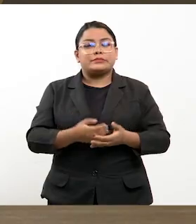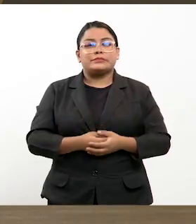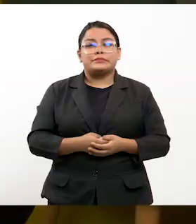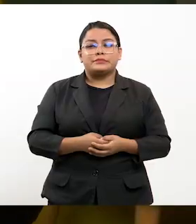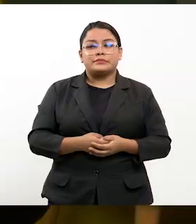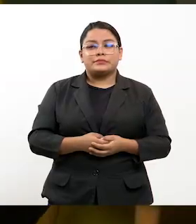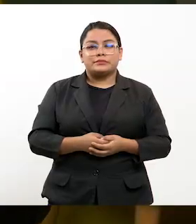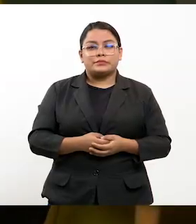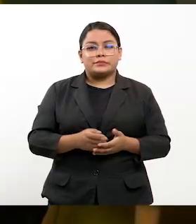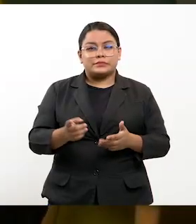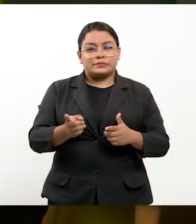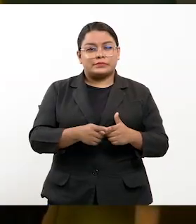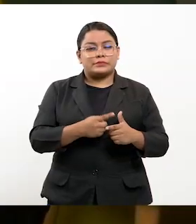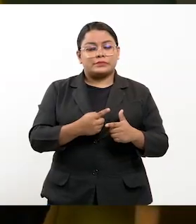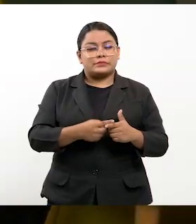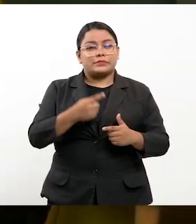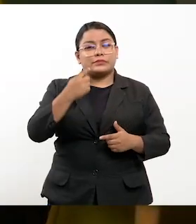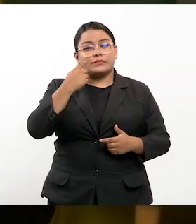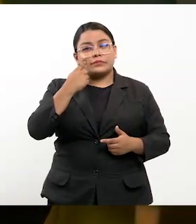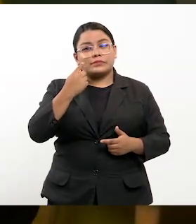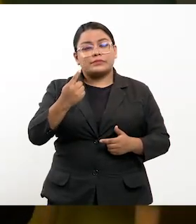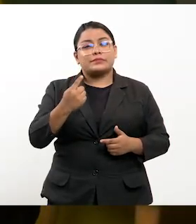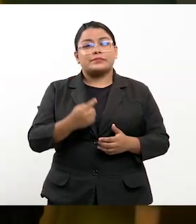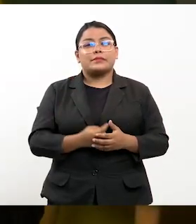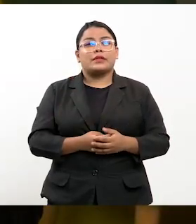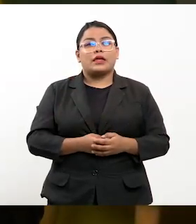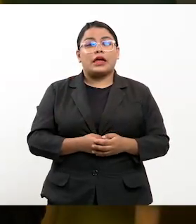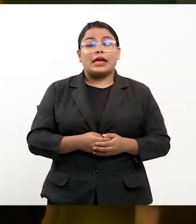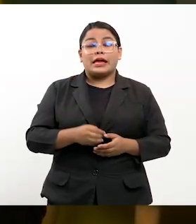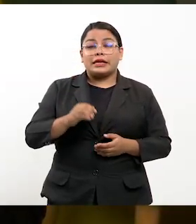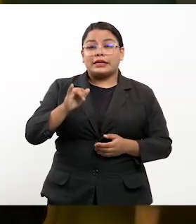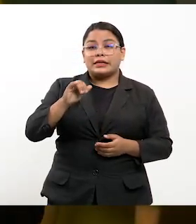acciones, entonces vamos a tener a disposición